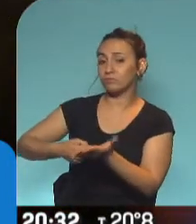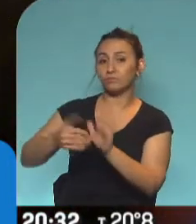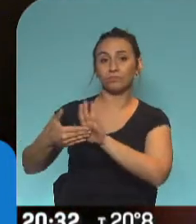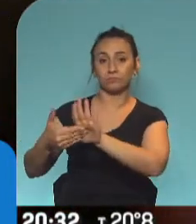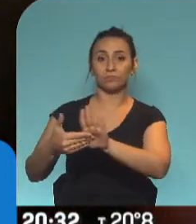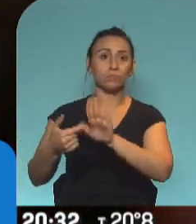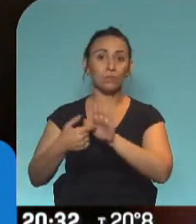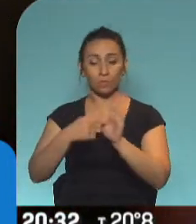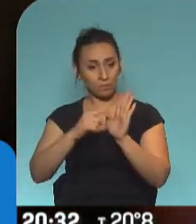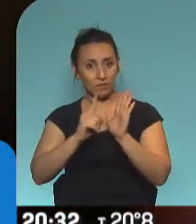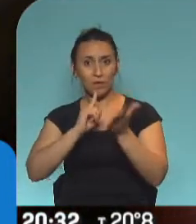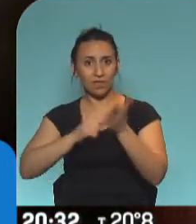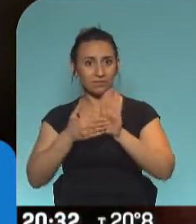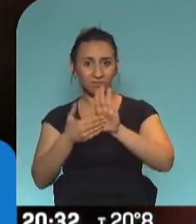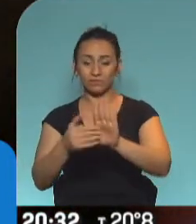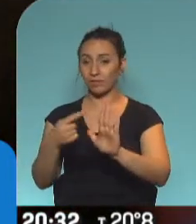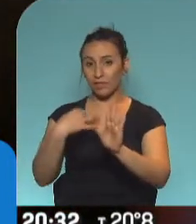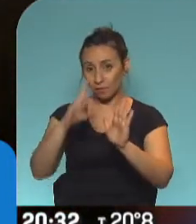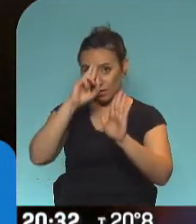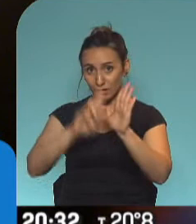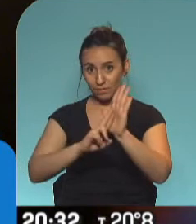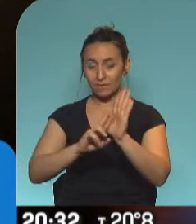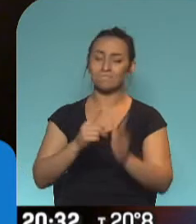y vamos a tratar de buscar en nuestro caso